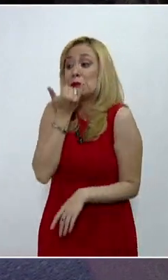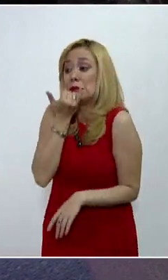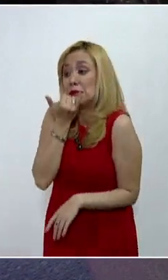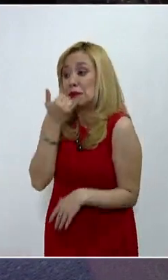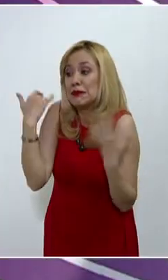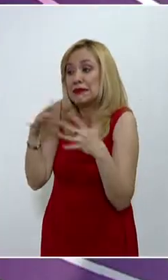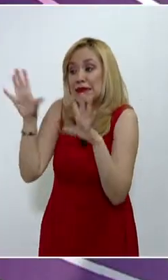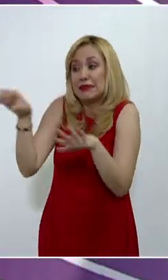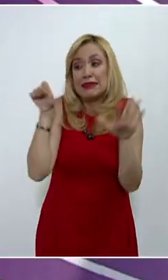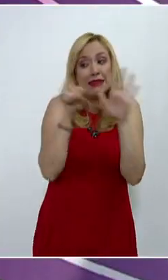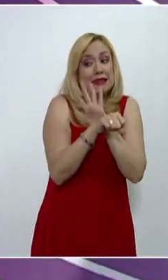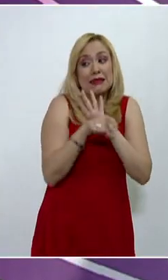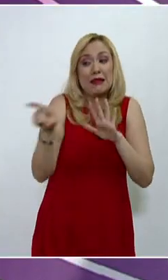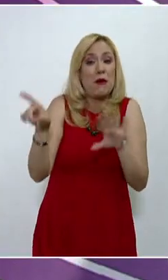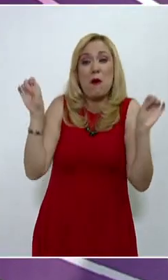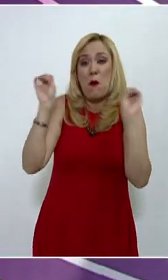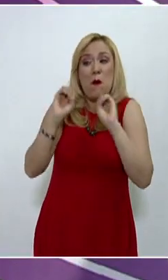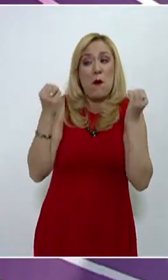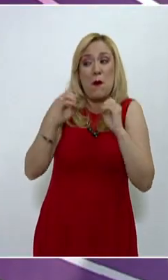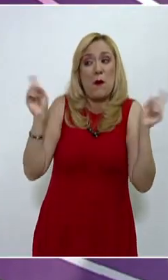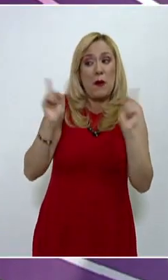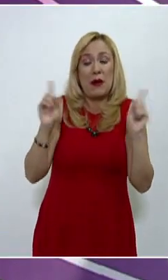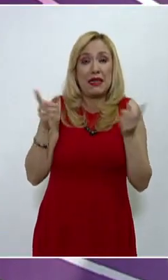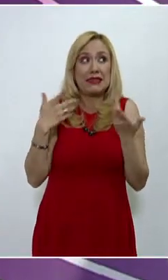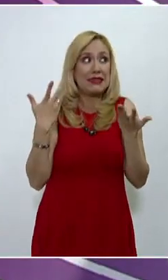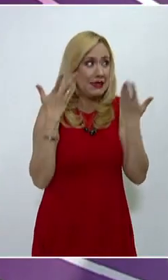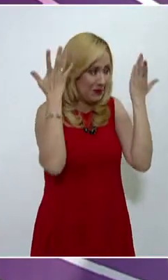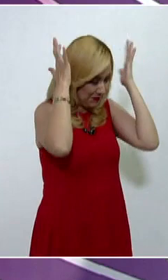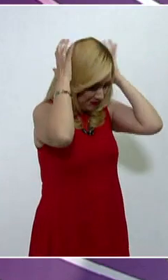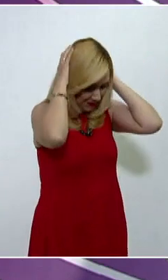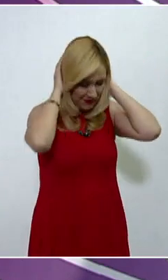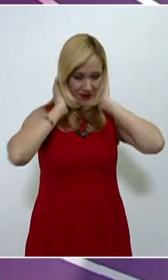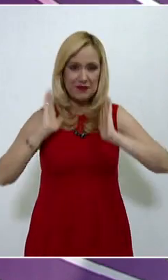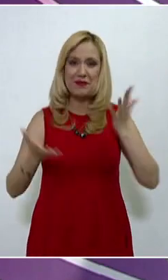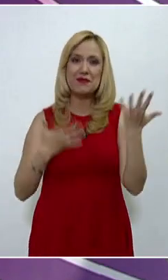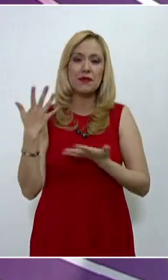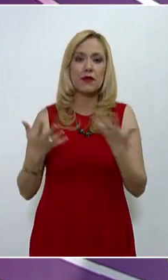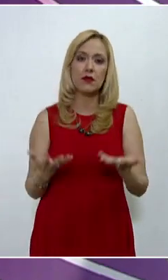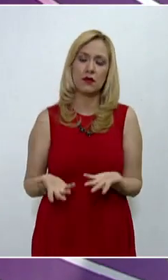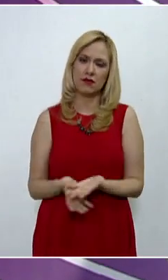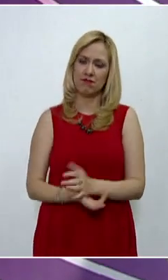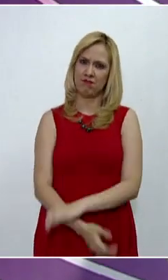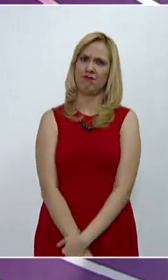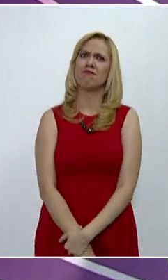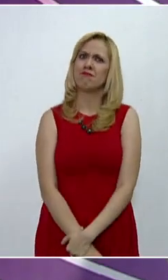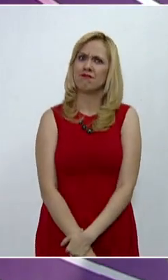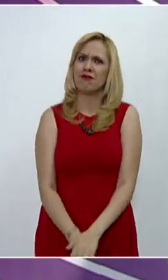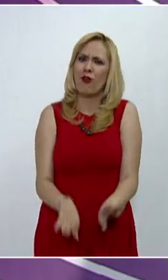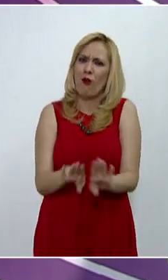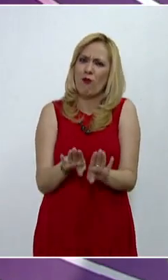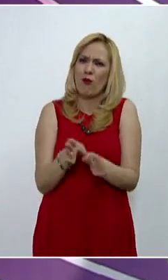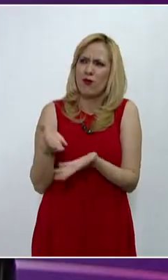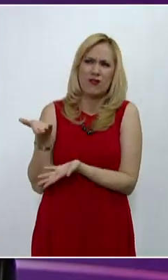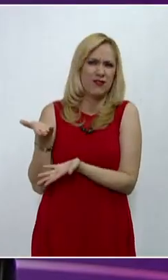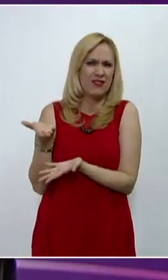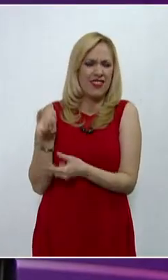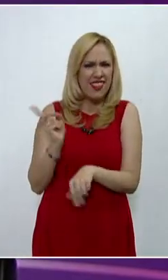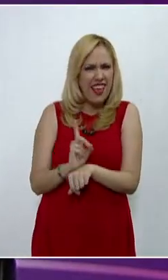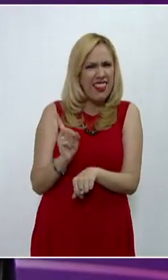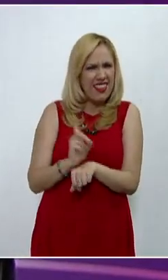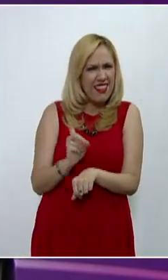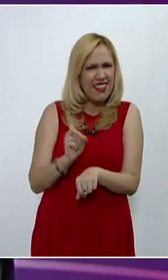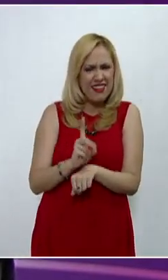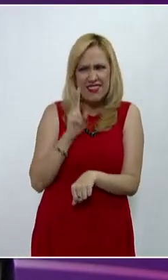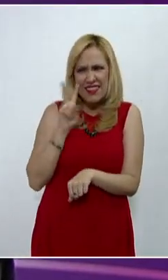por encerrarlas, o sea, ¿cómo pasó, sabes? O sea, ¿cómo sucedió toda esa serie de hechos, ¿no? O sea, ¿cómo sucede todos los días? ¿Cómo le